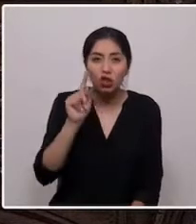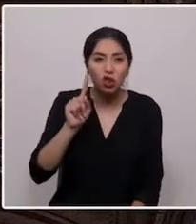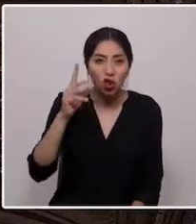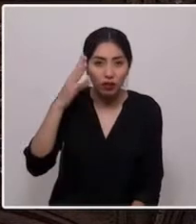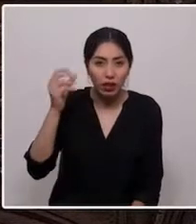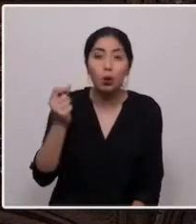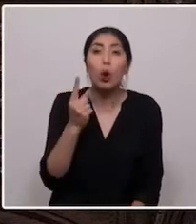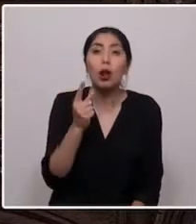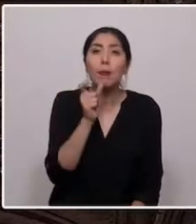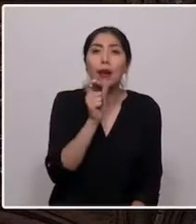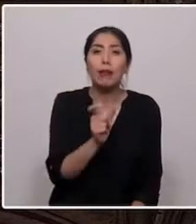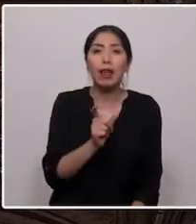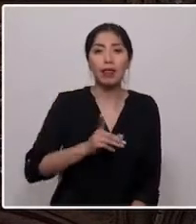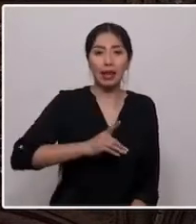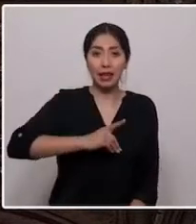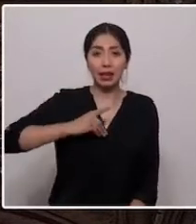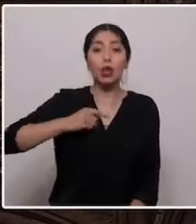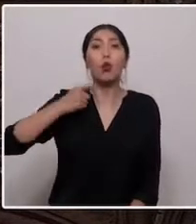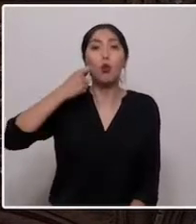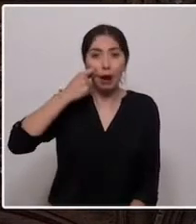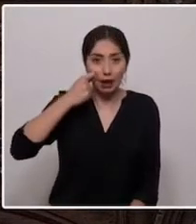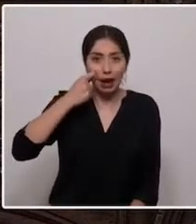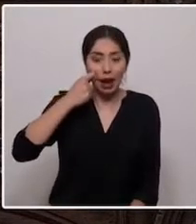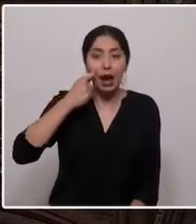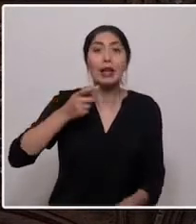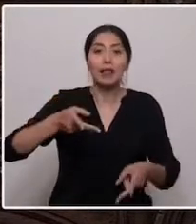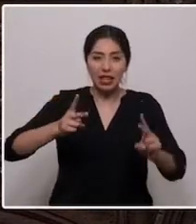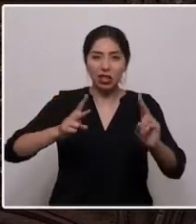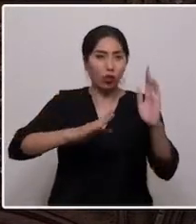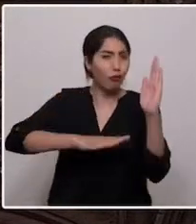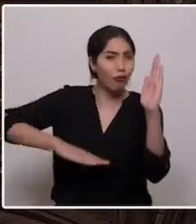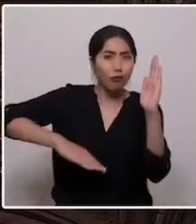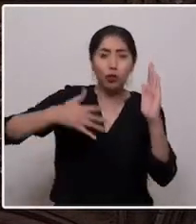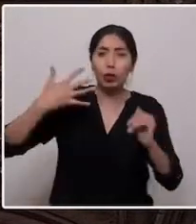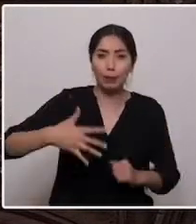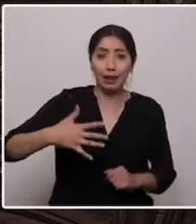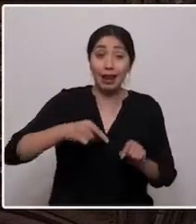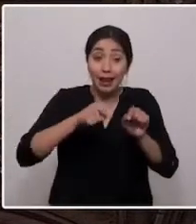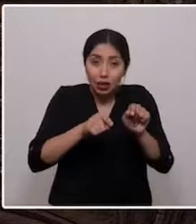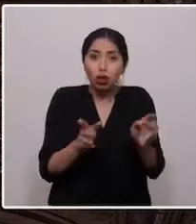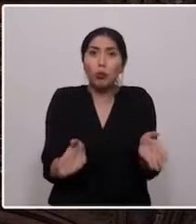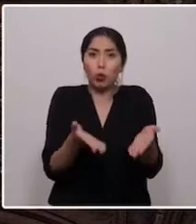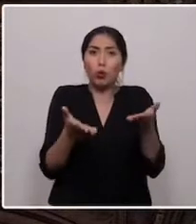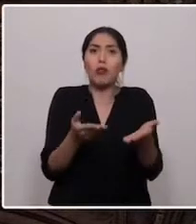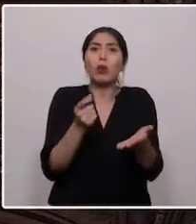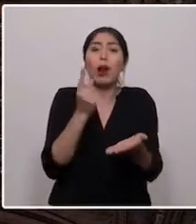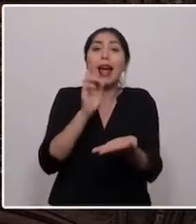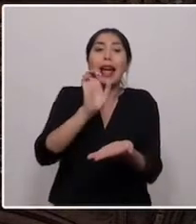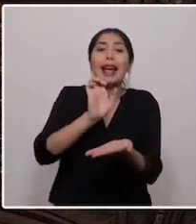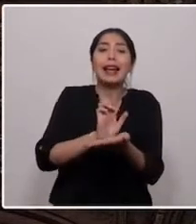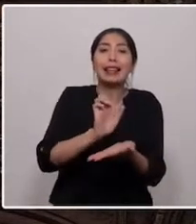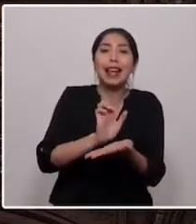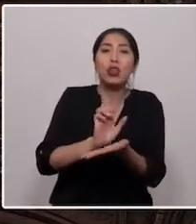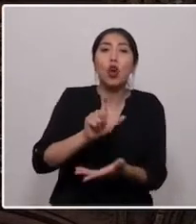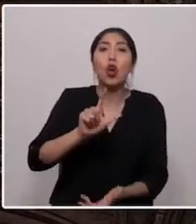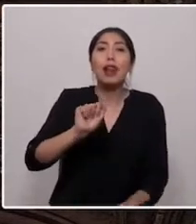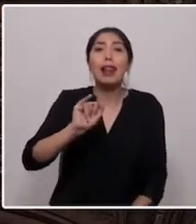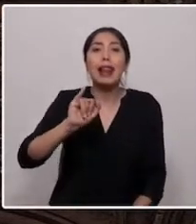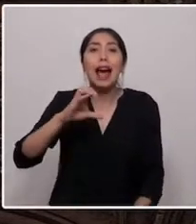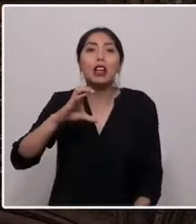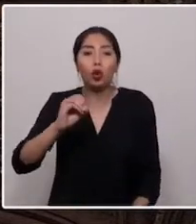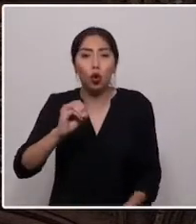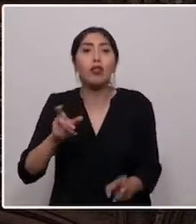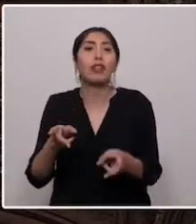dignidad humana y los derechos fundamentales. Esto es lo que promueve un Estado laico y de derecho que asegure la proyección de